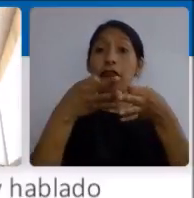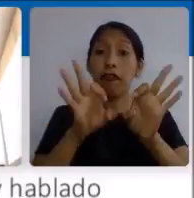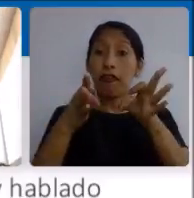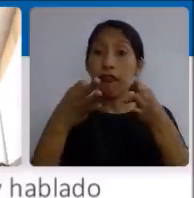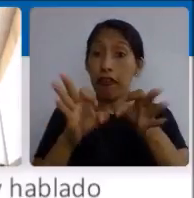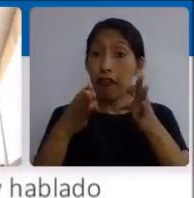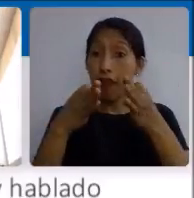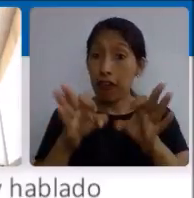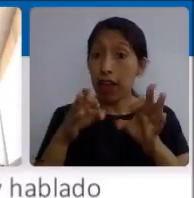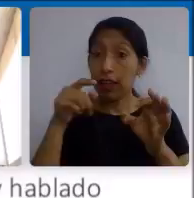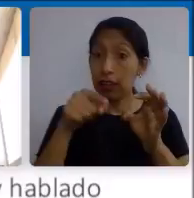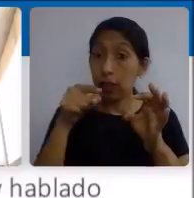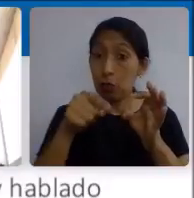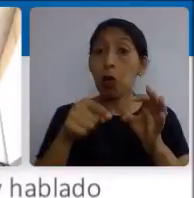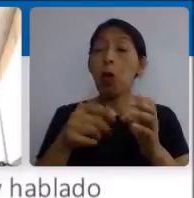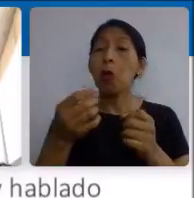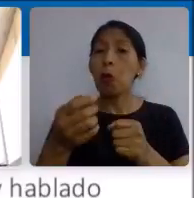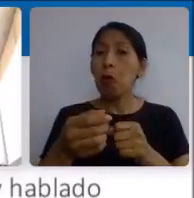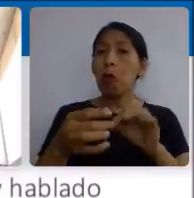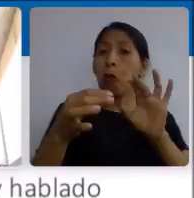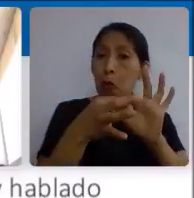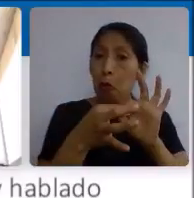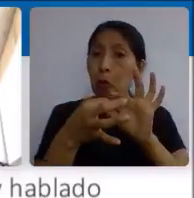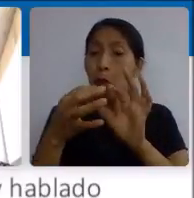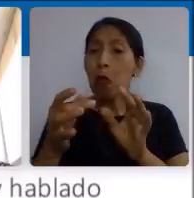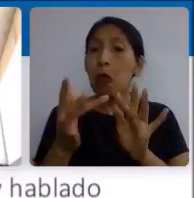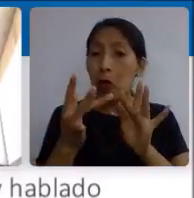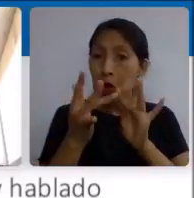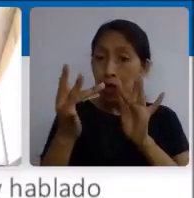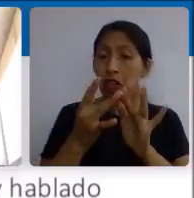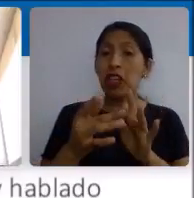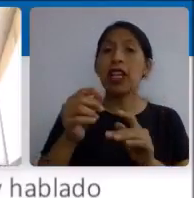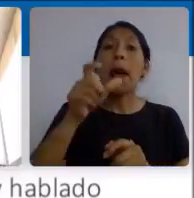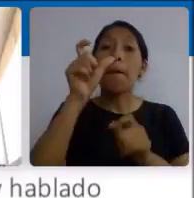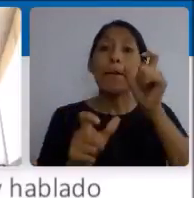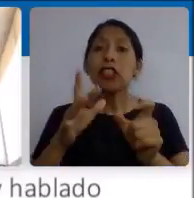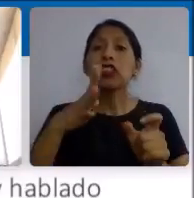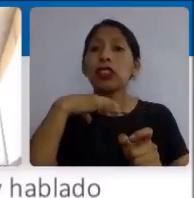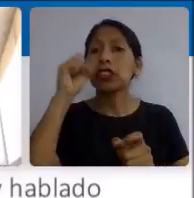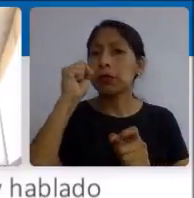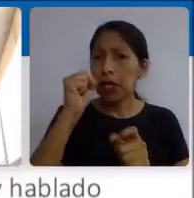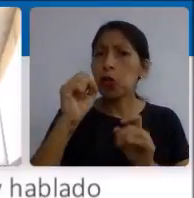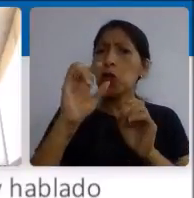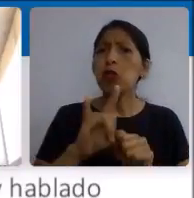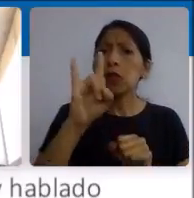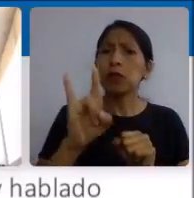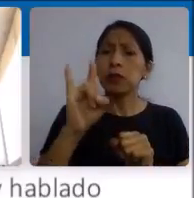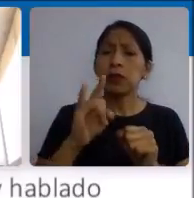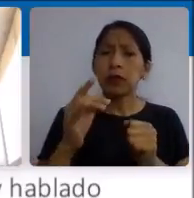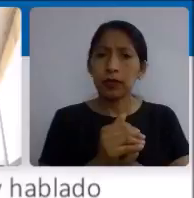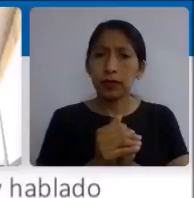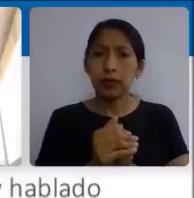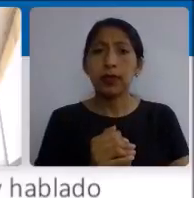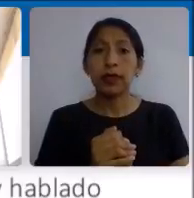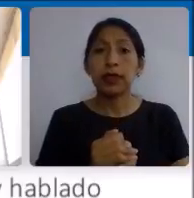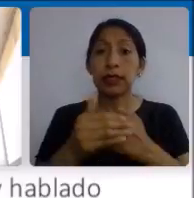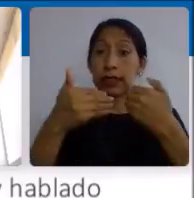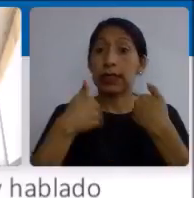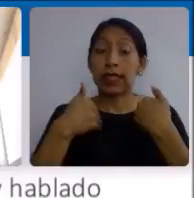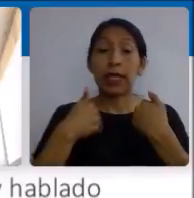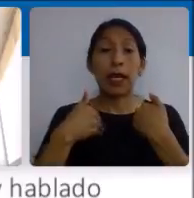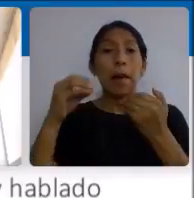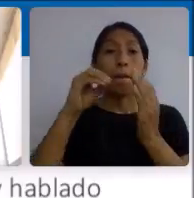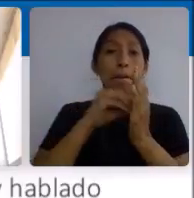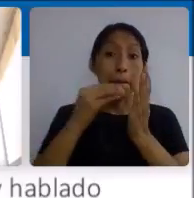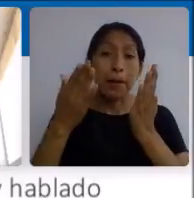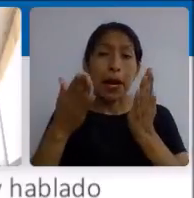red social que utilizan mucho las personas mayores, tiene mucho más alcance.